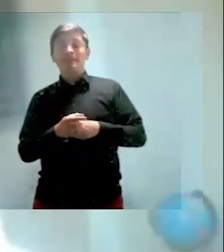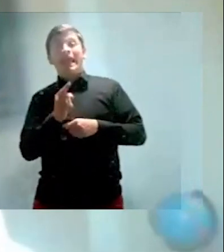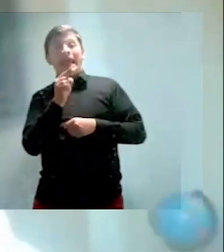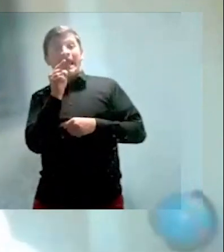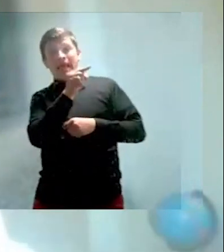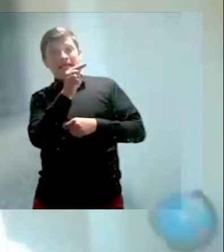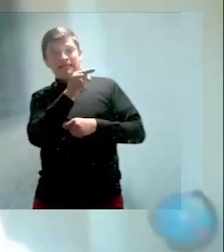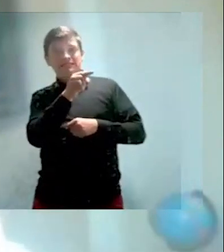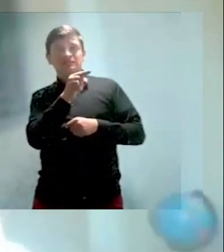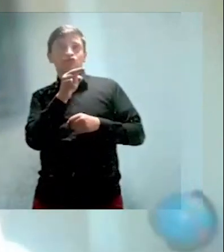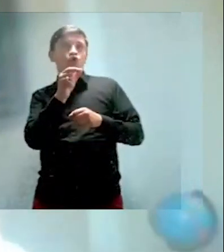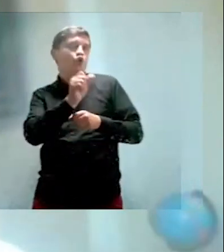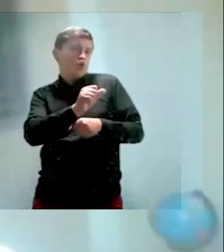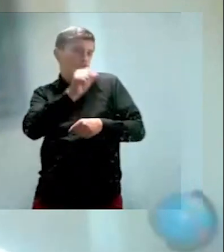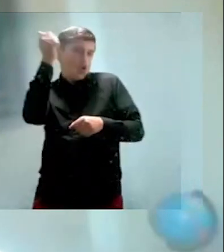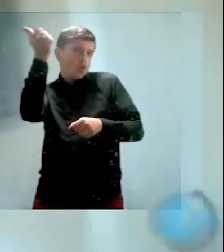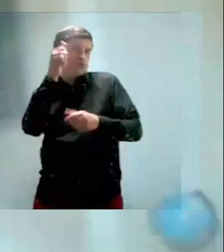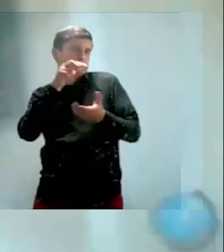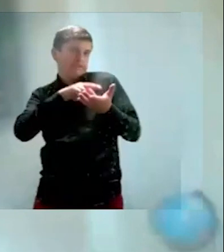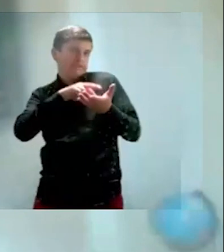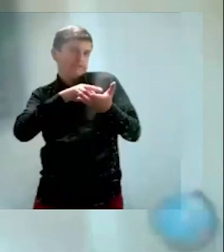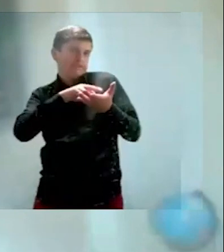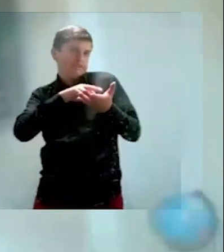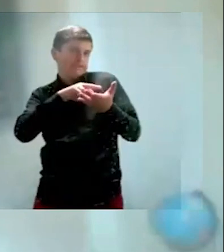Otro de los temas que creo que es